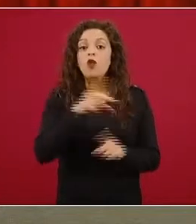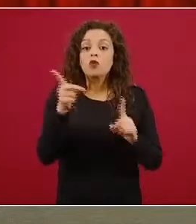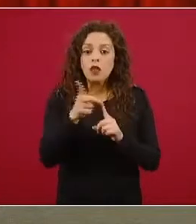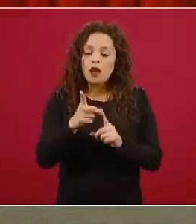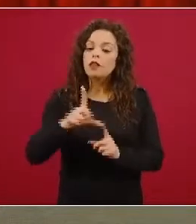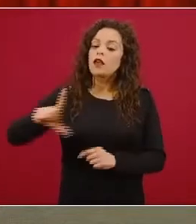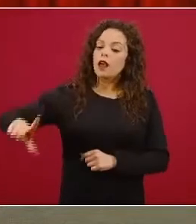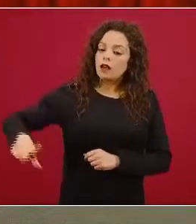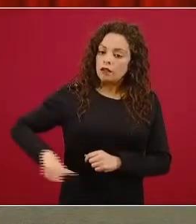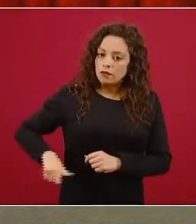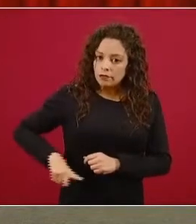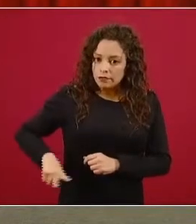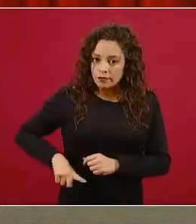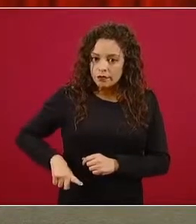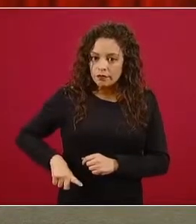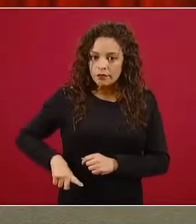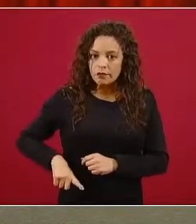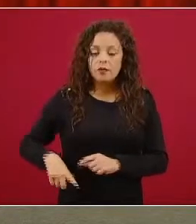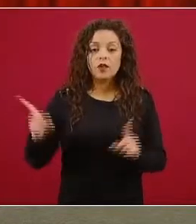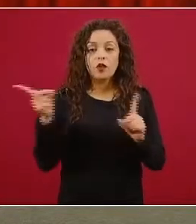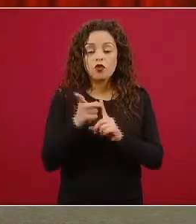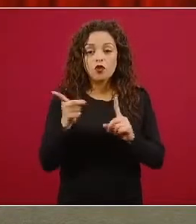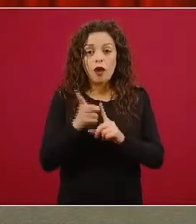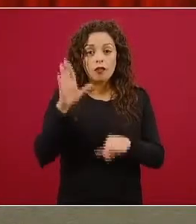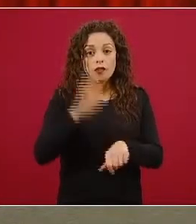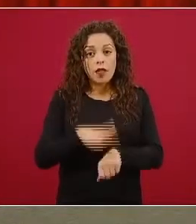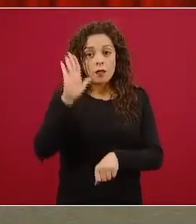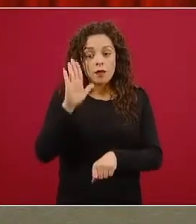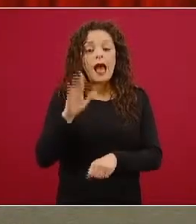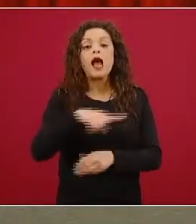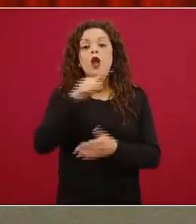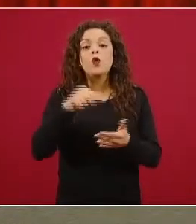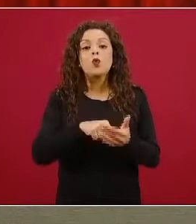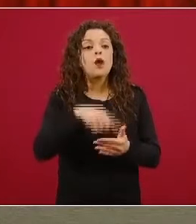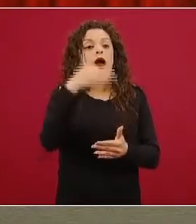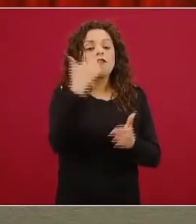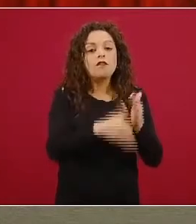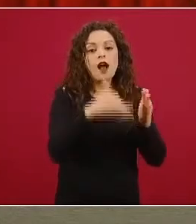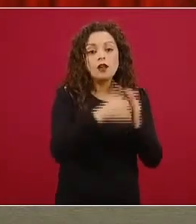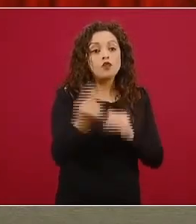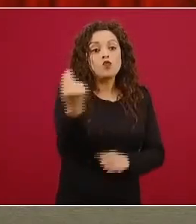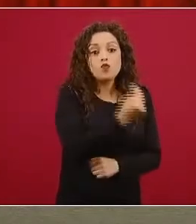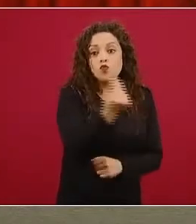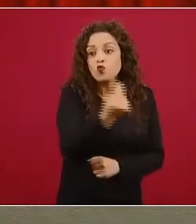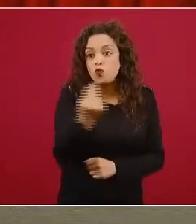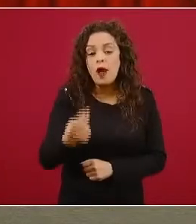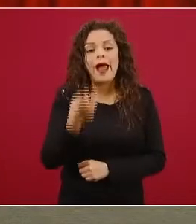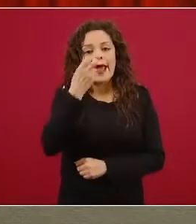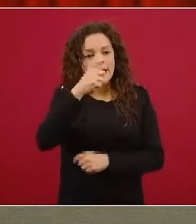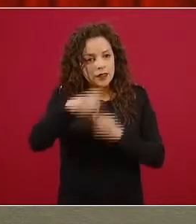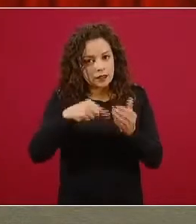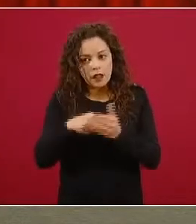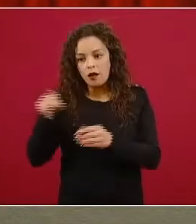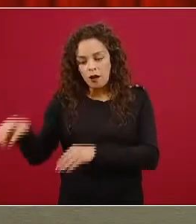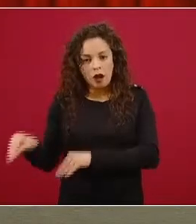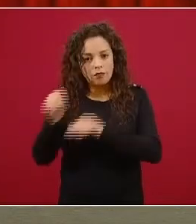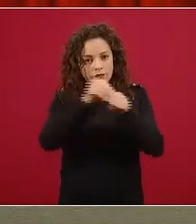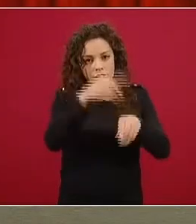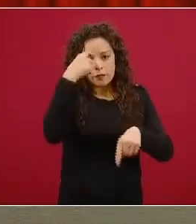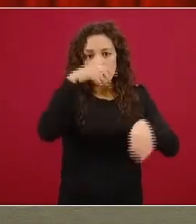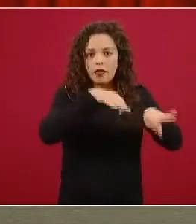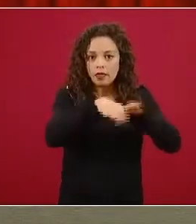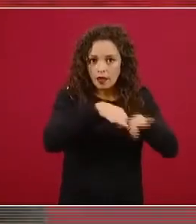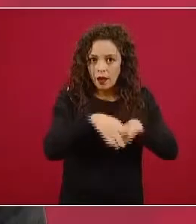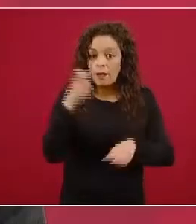público, preferentemente en los sitios donde hay carencia. Es lo que se ha hecho también con las médicas y médicos del